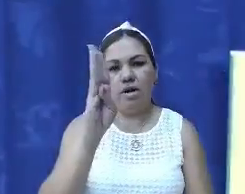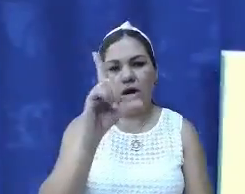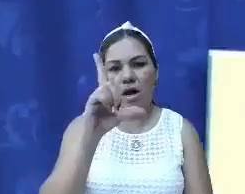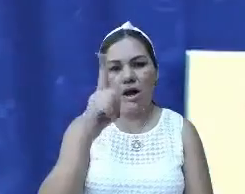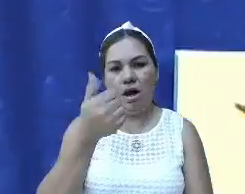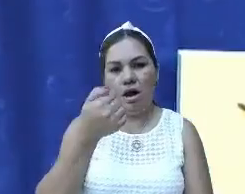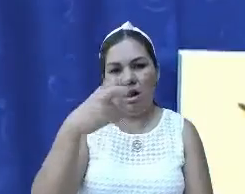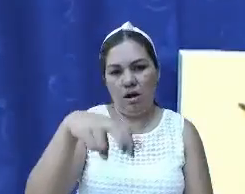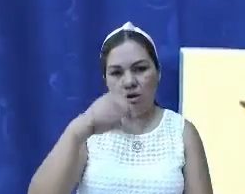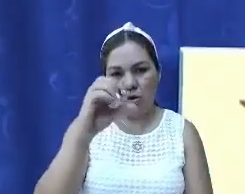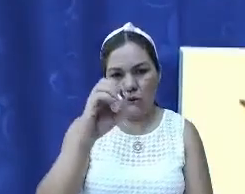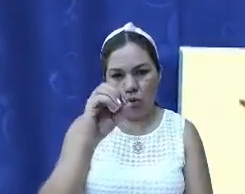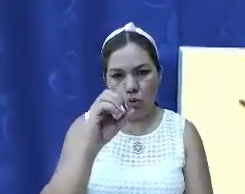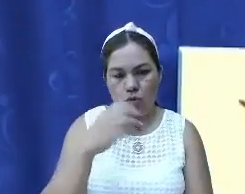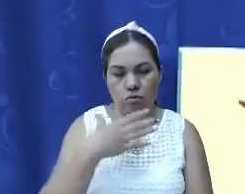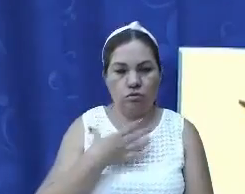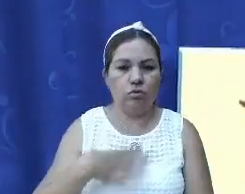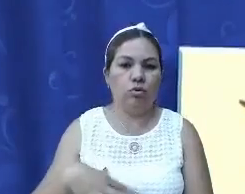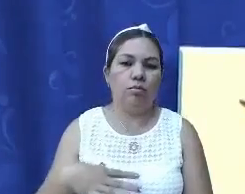cabeza.